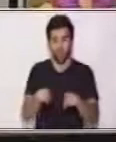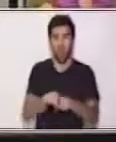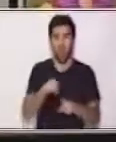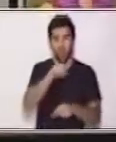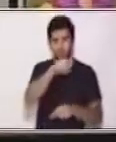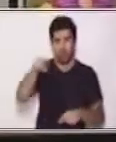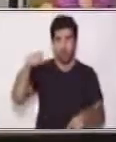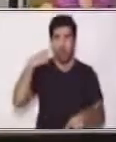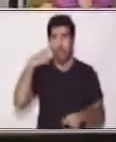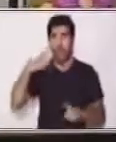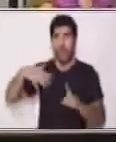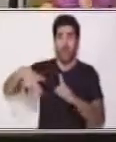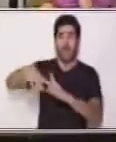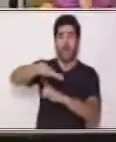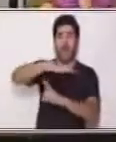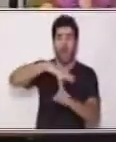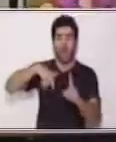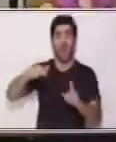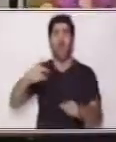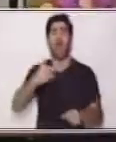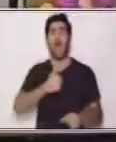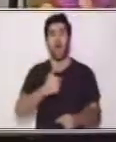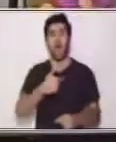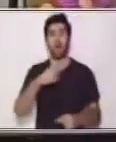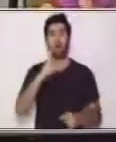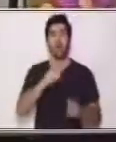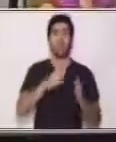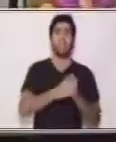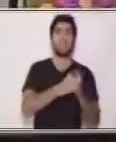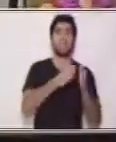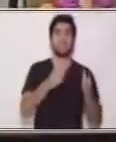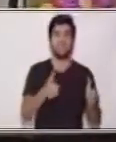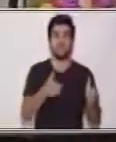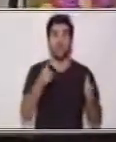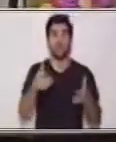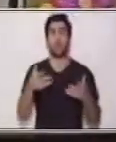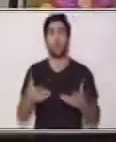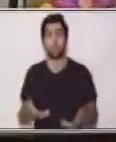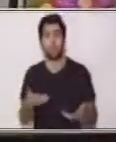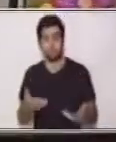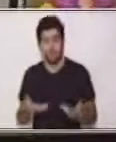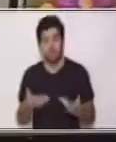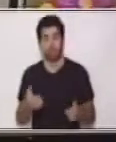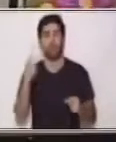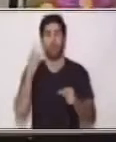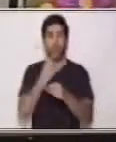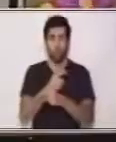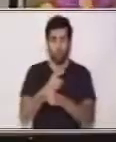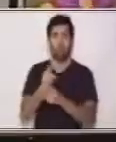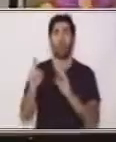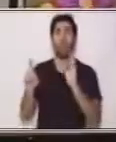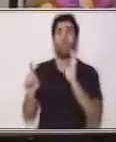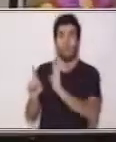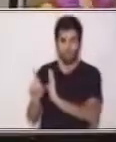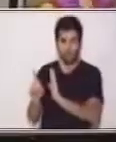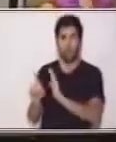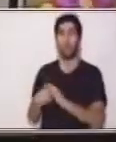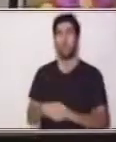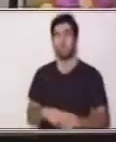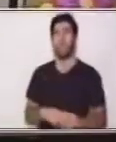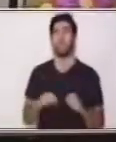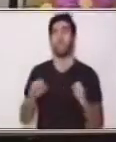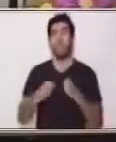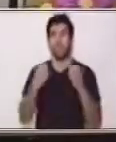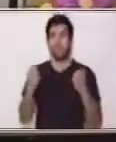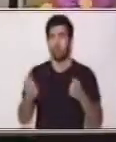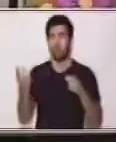nuestro alrededor ocupa un espacio y tiene un peso. Por lo tanto, estas ambas